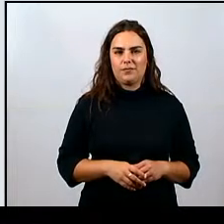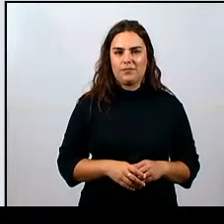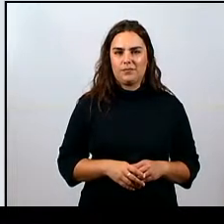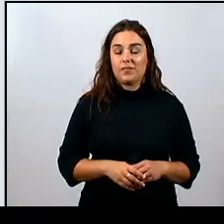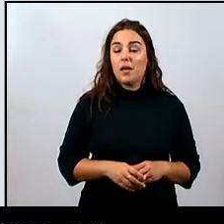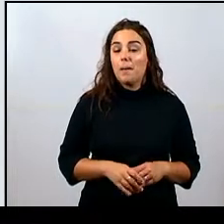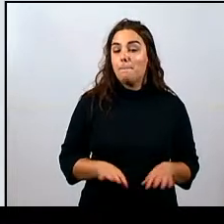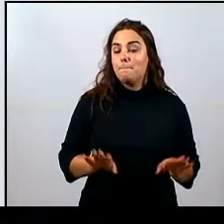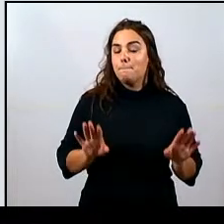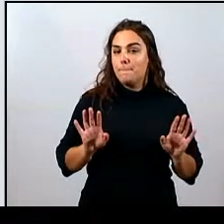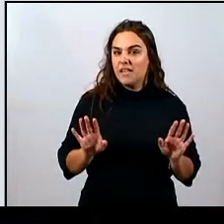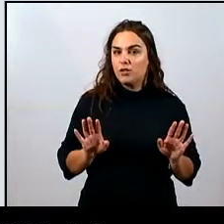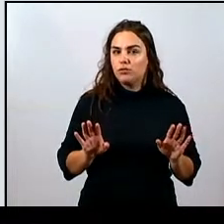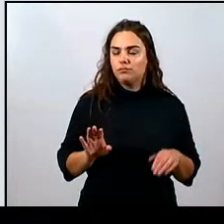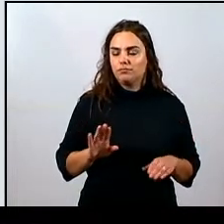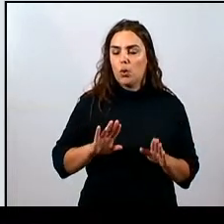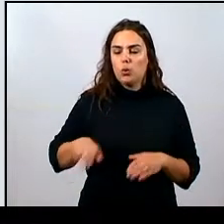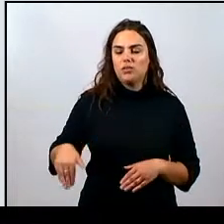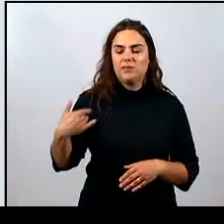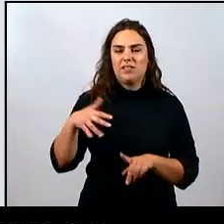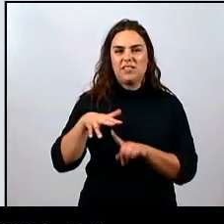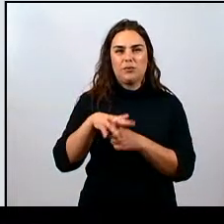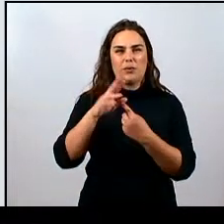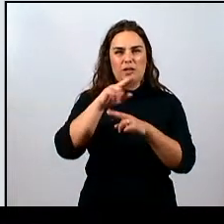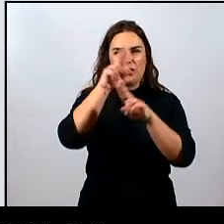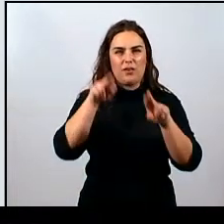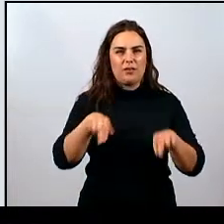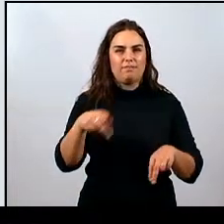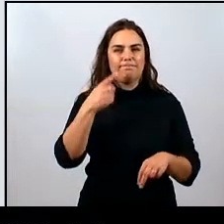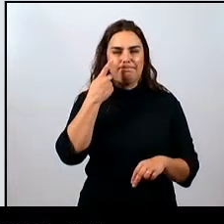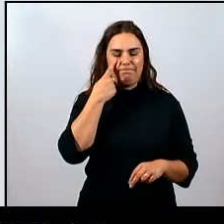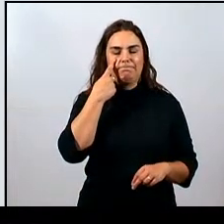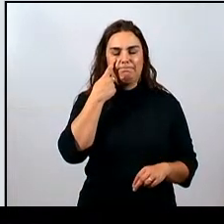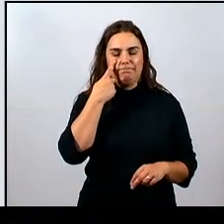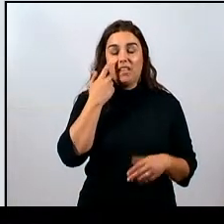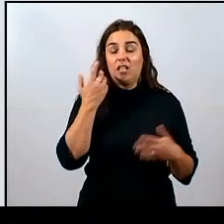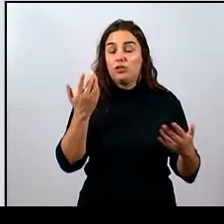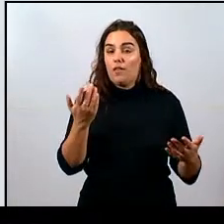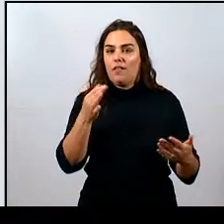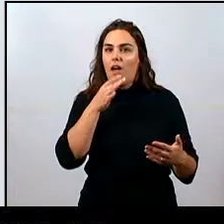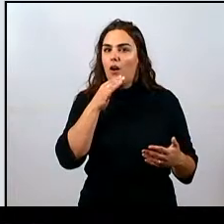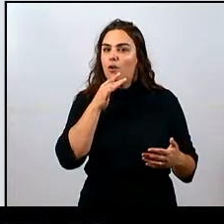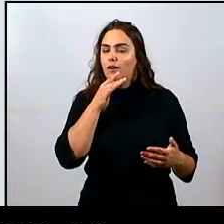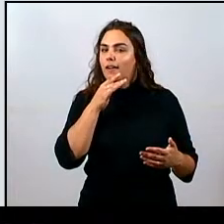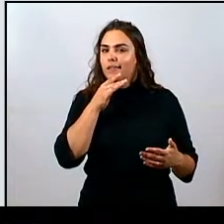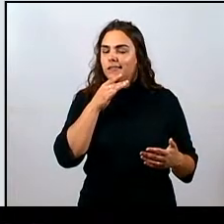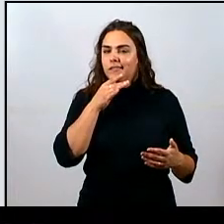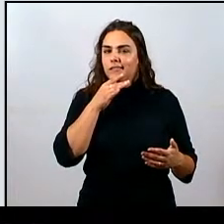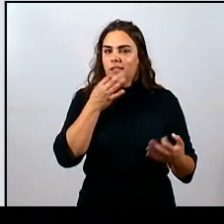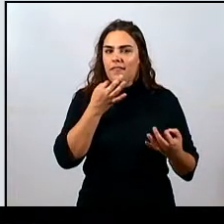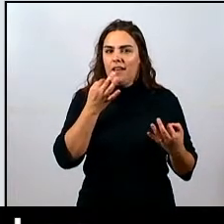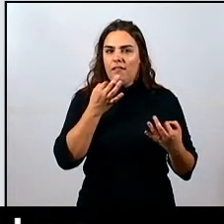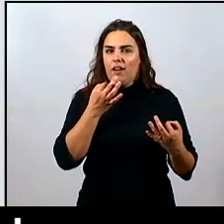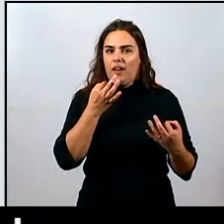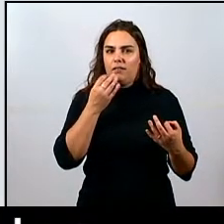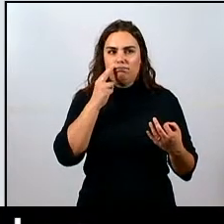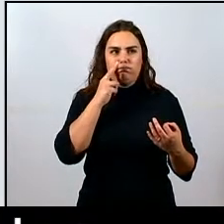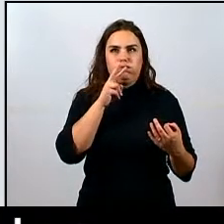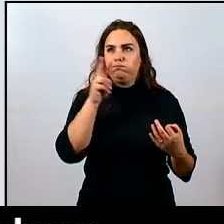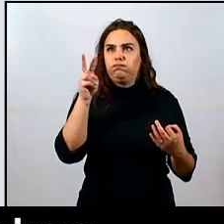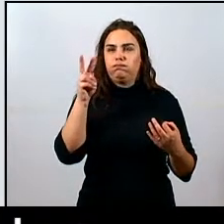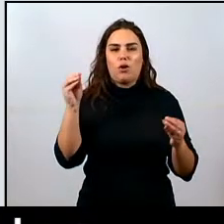ajenos a los últimos acontecimientos internacionales y lo que precisan es de una mirada elevada y de una acción